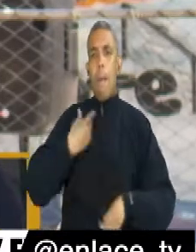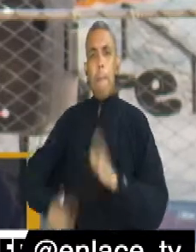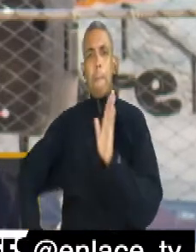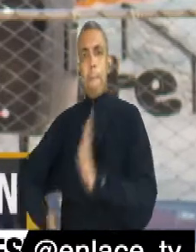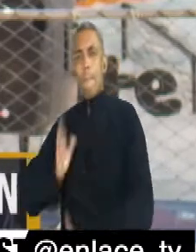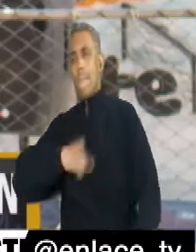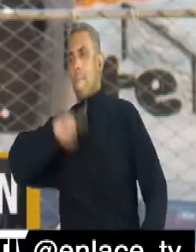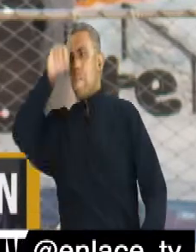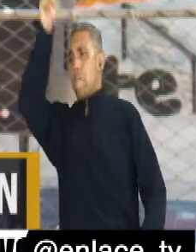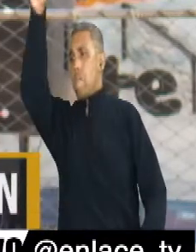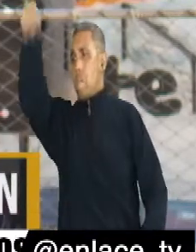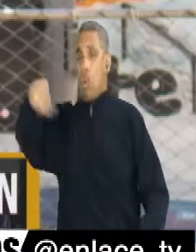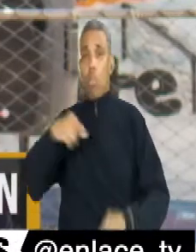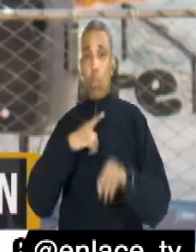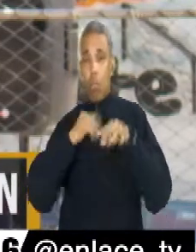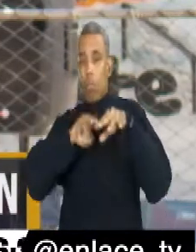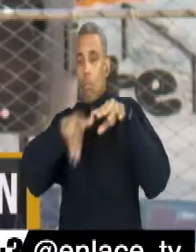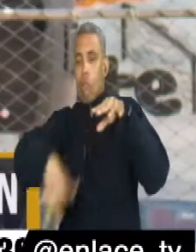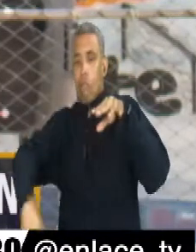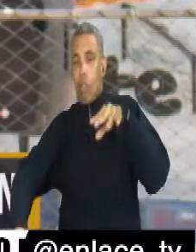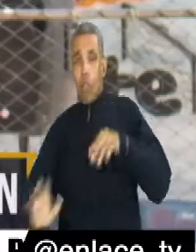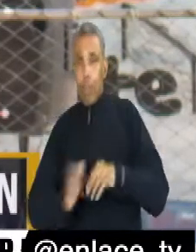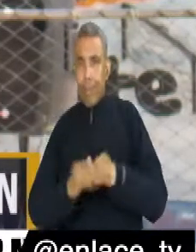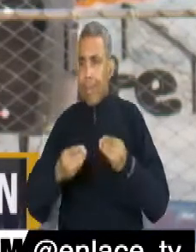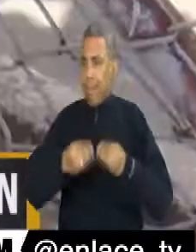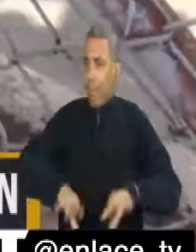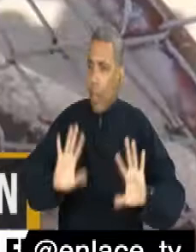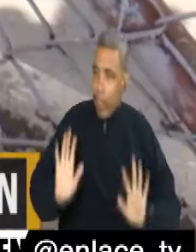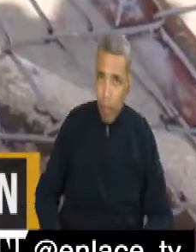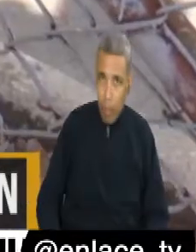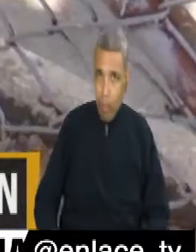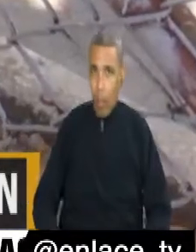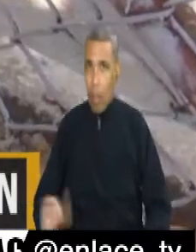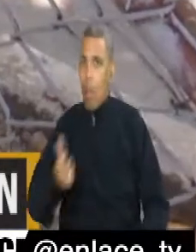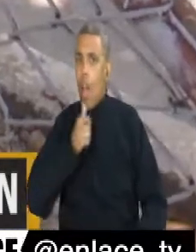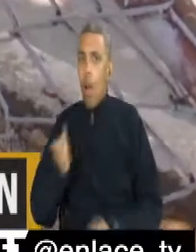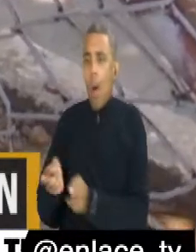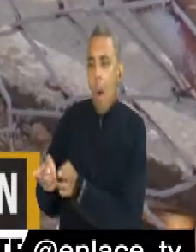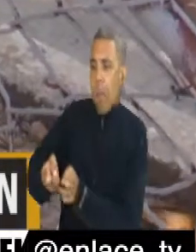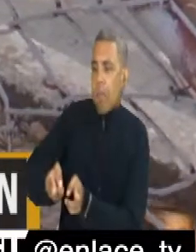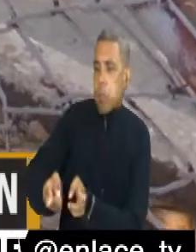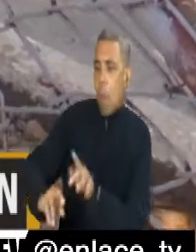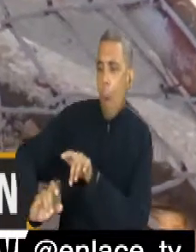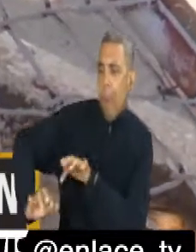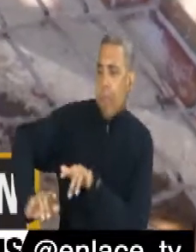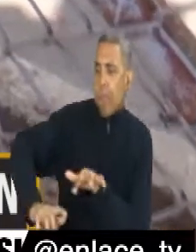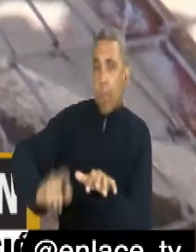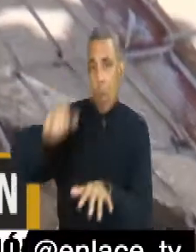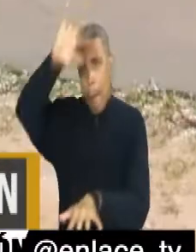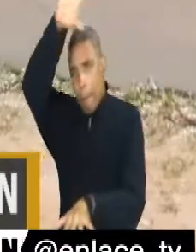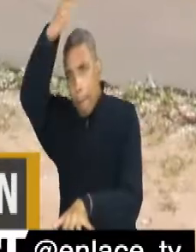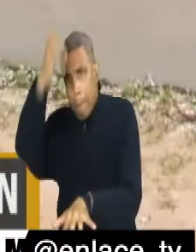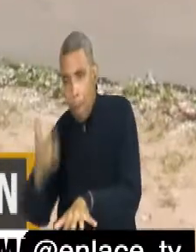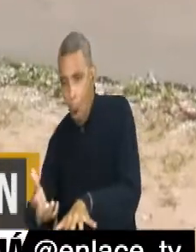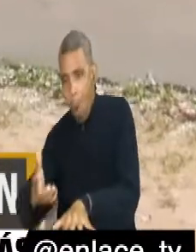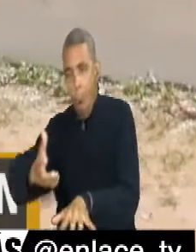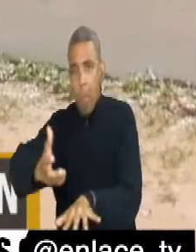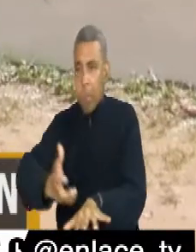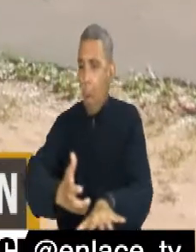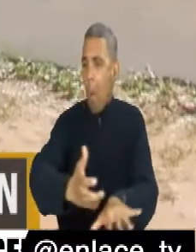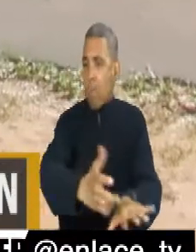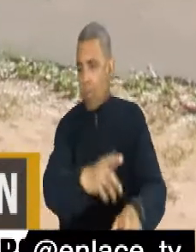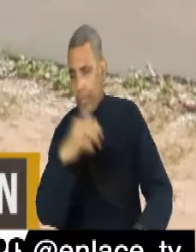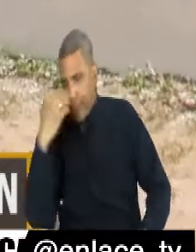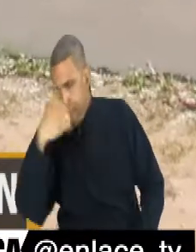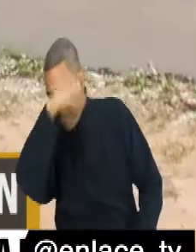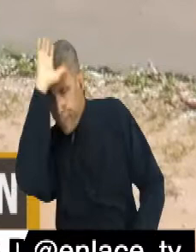tenemos aquí al lado. Cuando el caño está crecido, se va el balón y se lo lleva el agua. Aquí hay jugadores que han caído al lado de la cancha y se